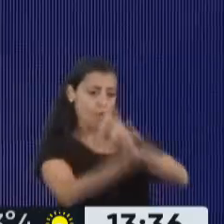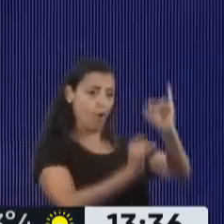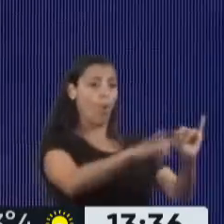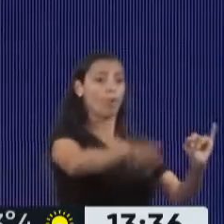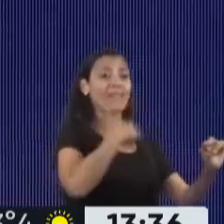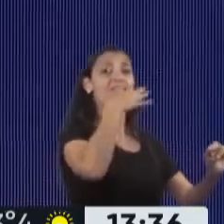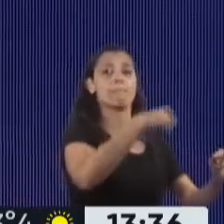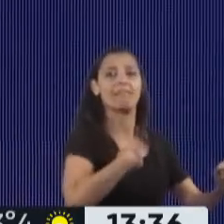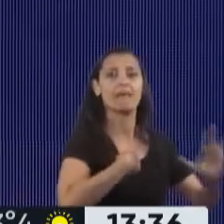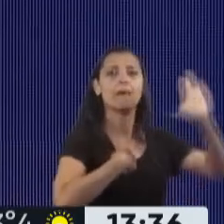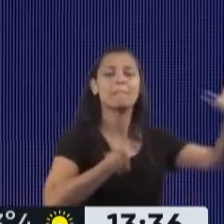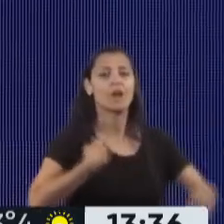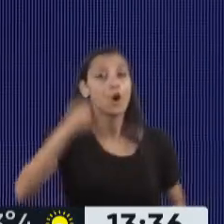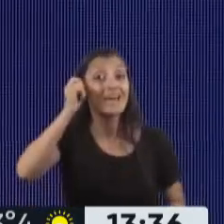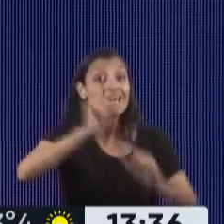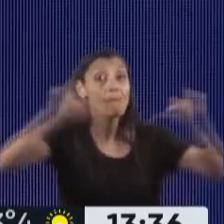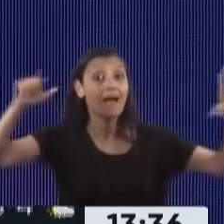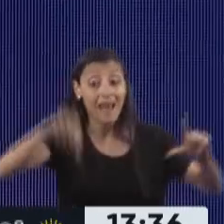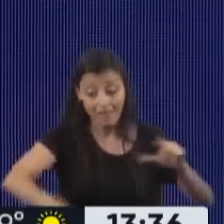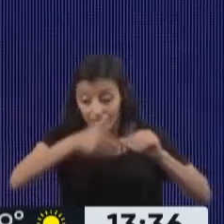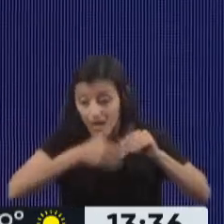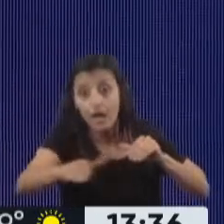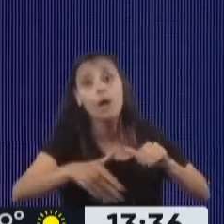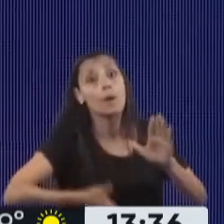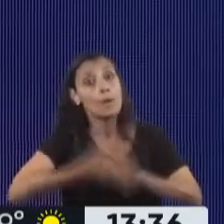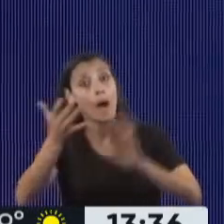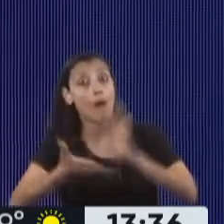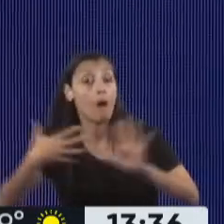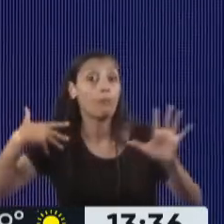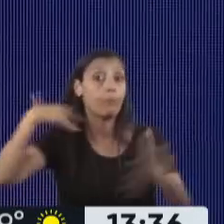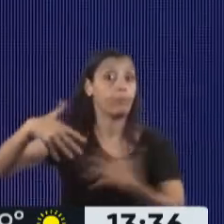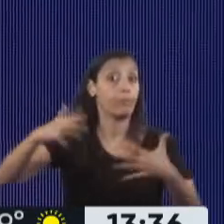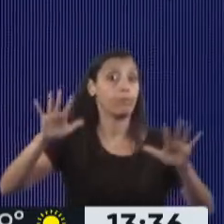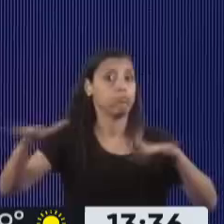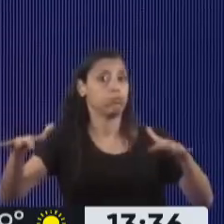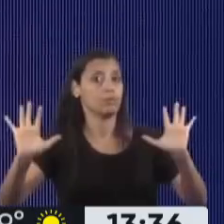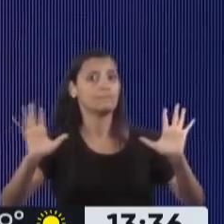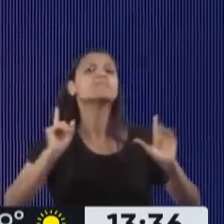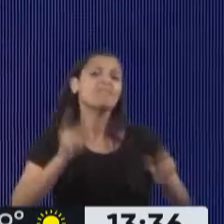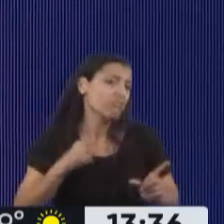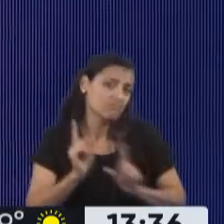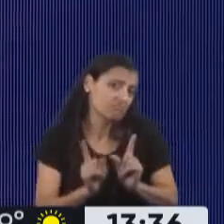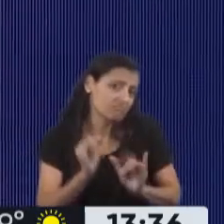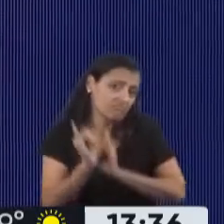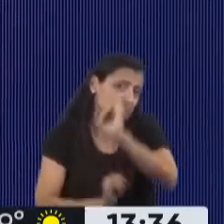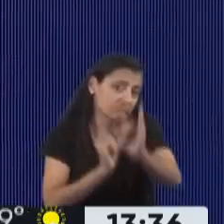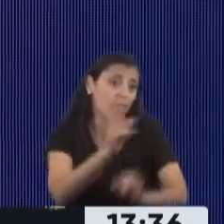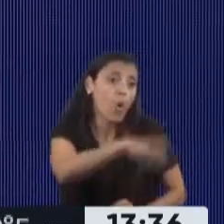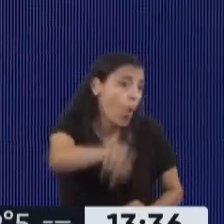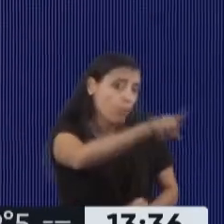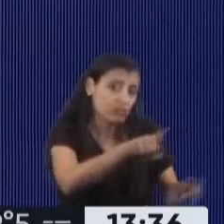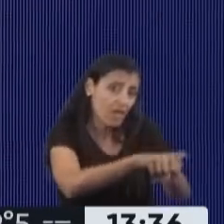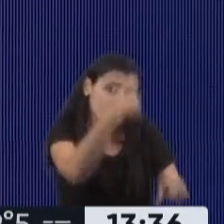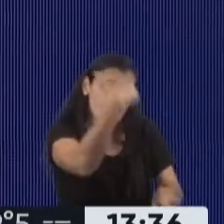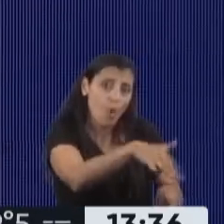diciendo, pero imagínense que a partir de ahora empieza a haber ruido y cada vez más ruido. Yo sigo explicando bien, ustedes siguen siendo gente